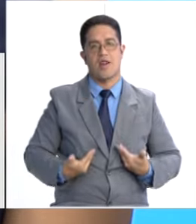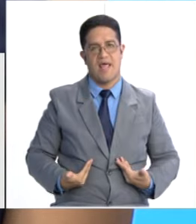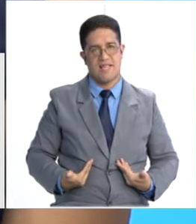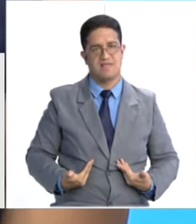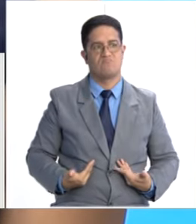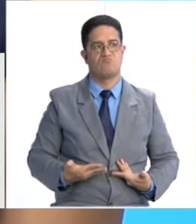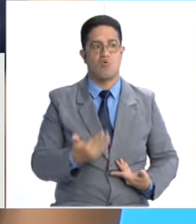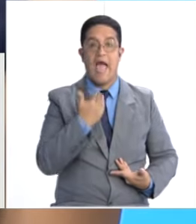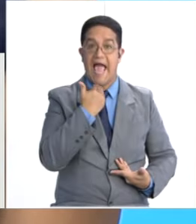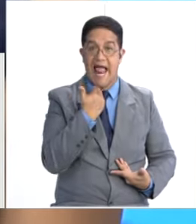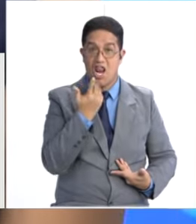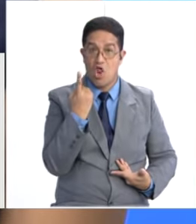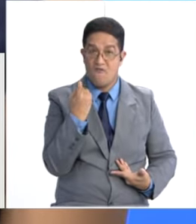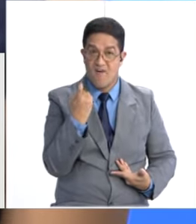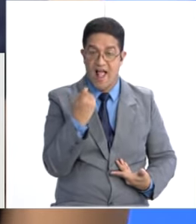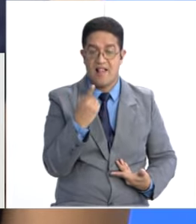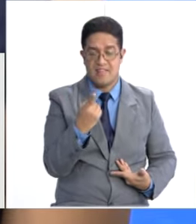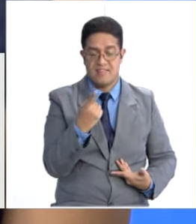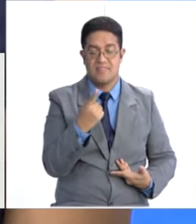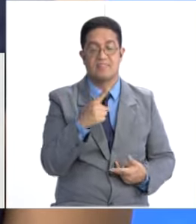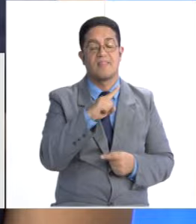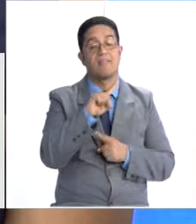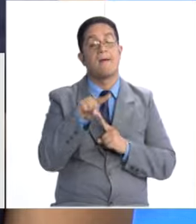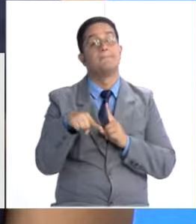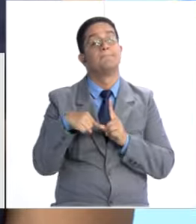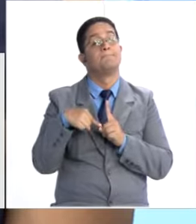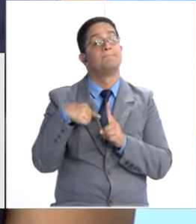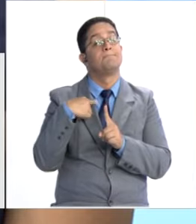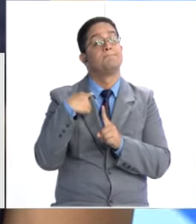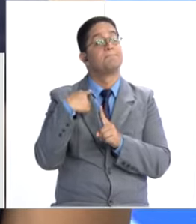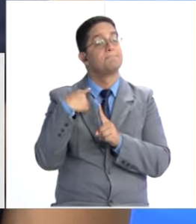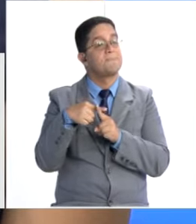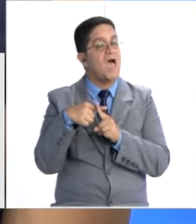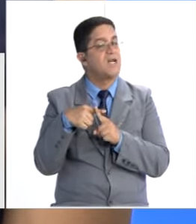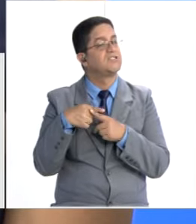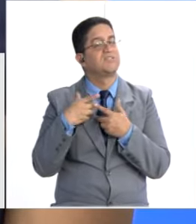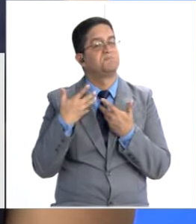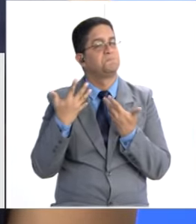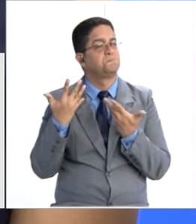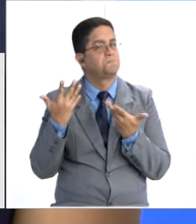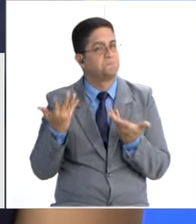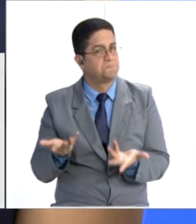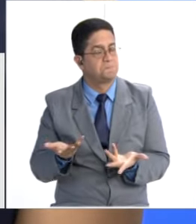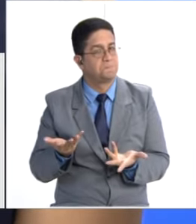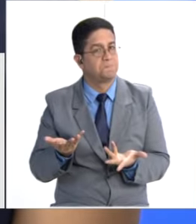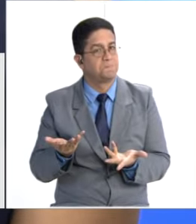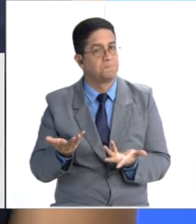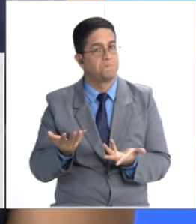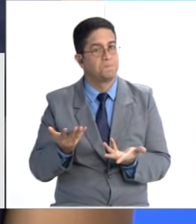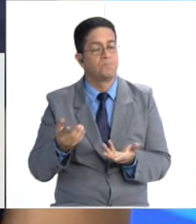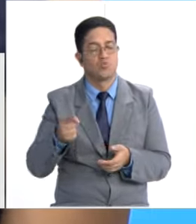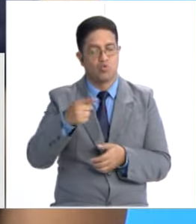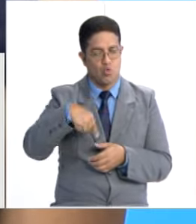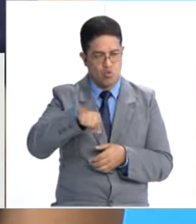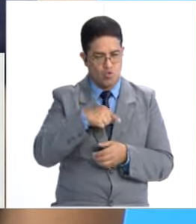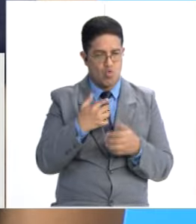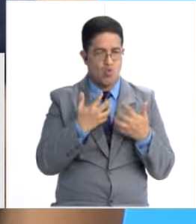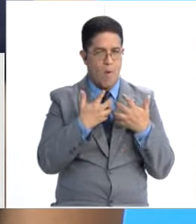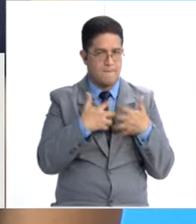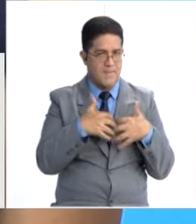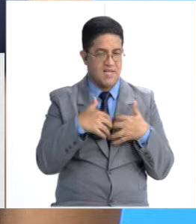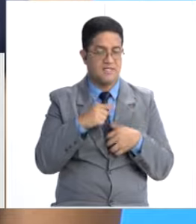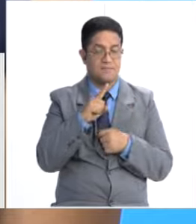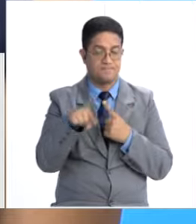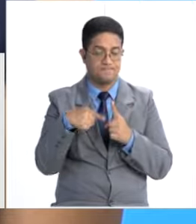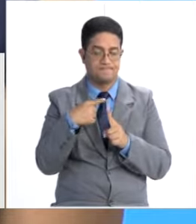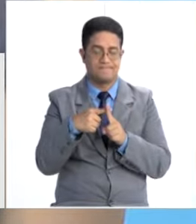deficiencia. Pero aparte de eso, el plus, que es la parte más importante, y el plus de nosotros como empresa, es el